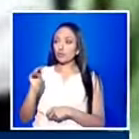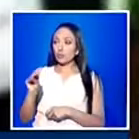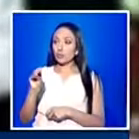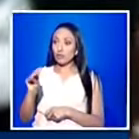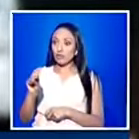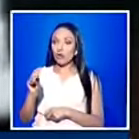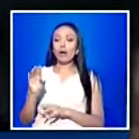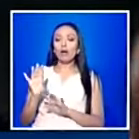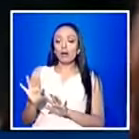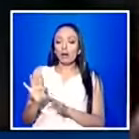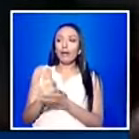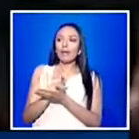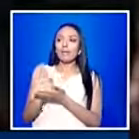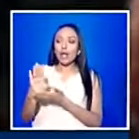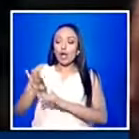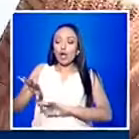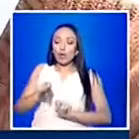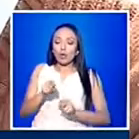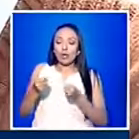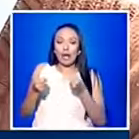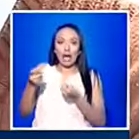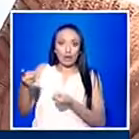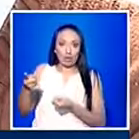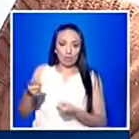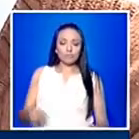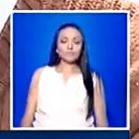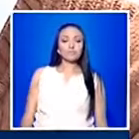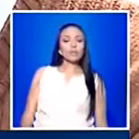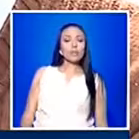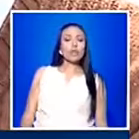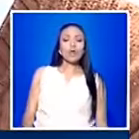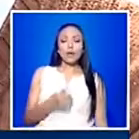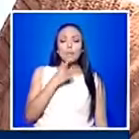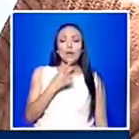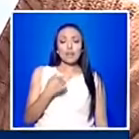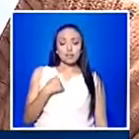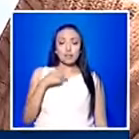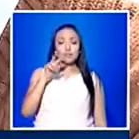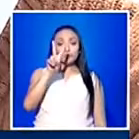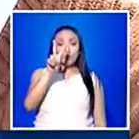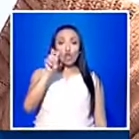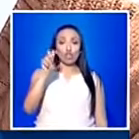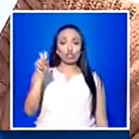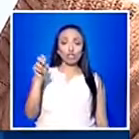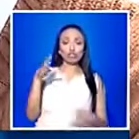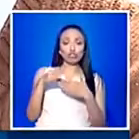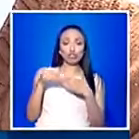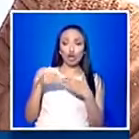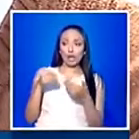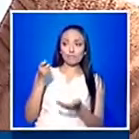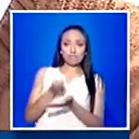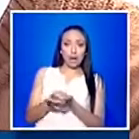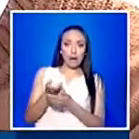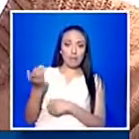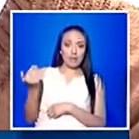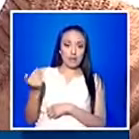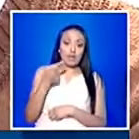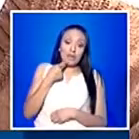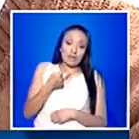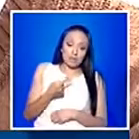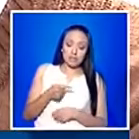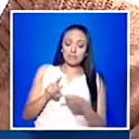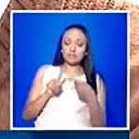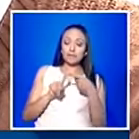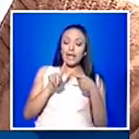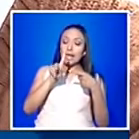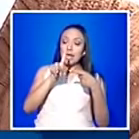o retenidas sus unidades. Dice que necesita que le den $200 por la avisada, que son 100